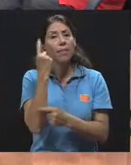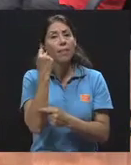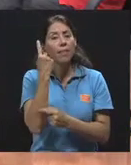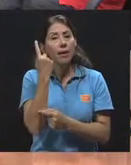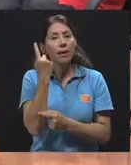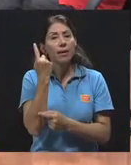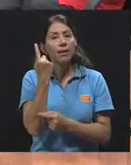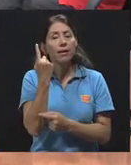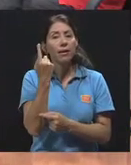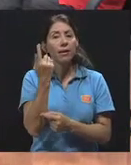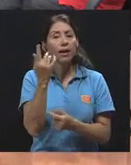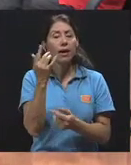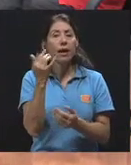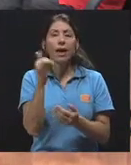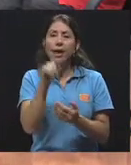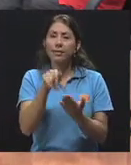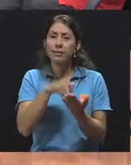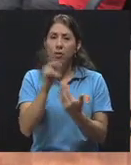sí. y entender esto,